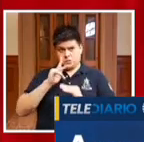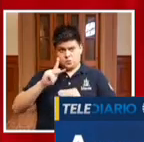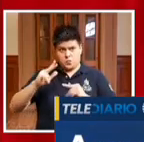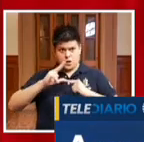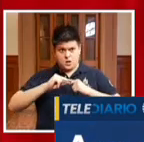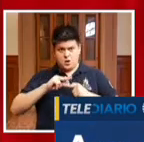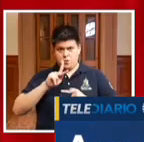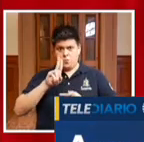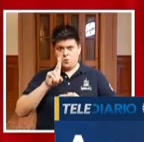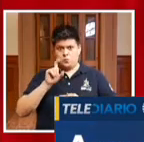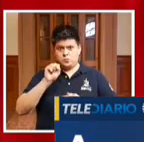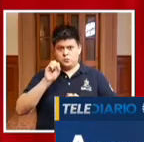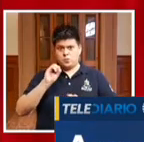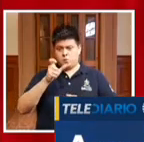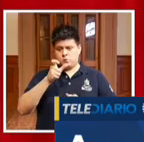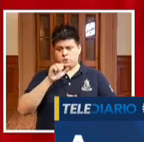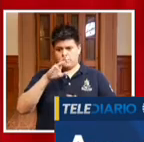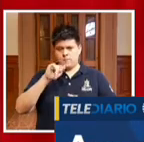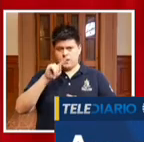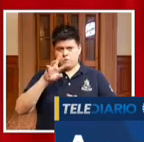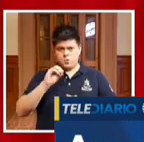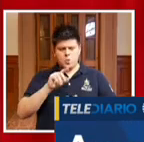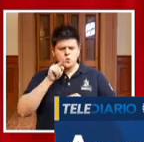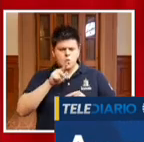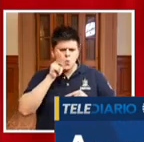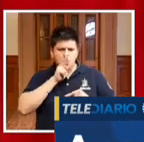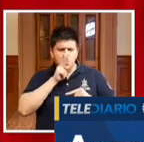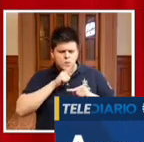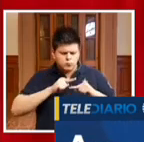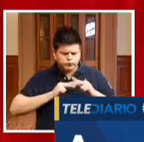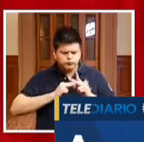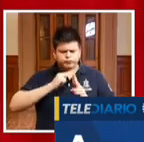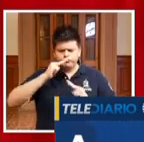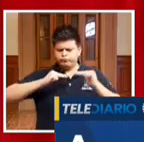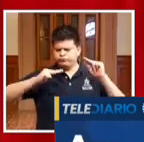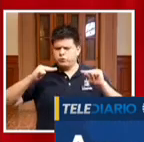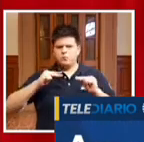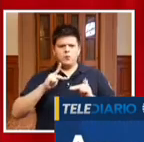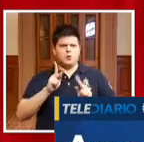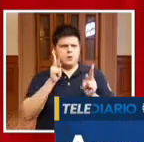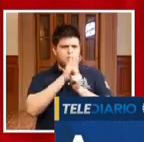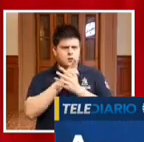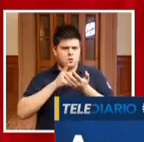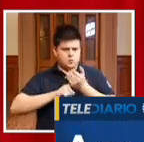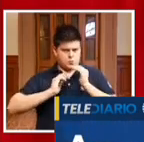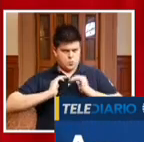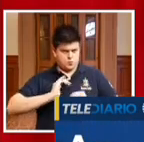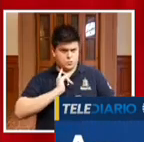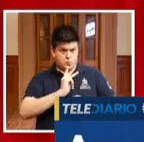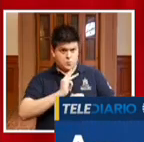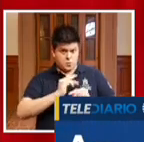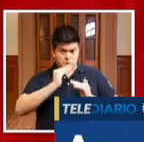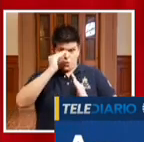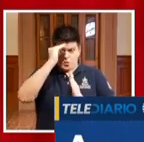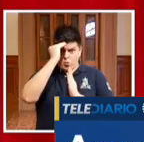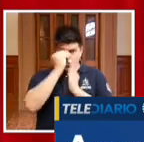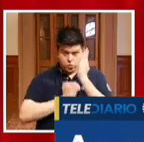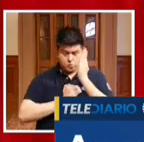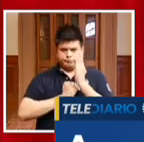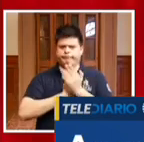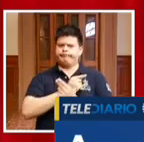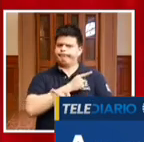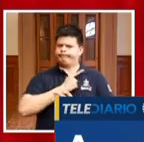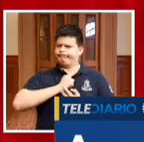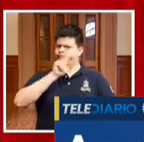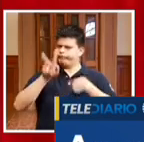tu saturación de oxígeno en sangre, y ves que ha bajado gradualmente, es momento de ir al hospital. Si tienes